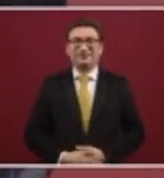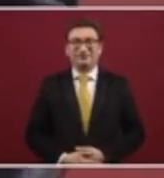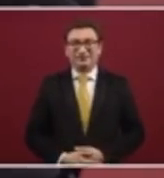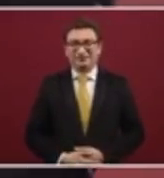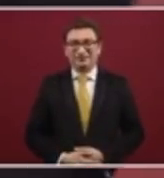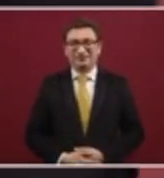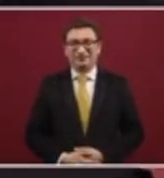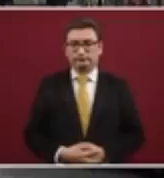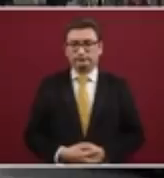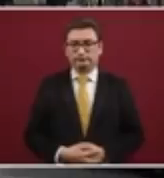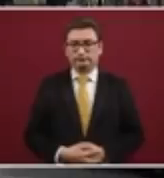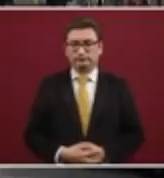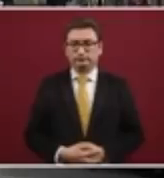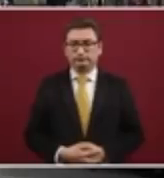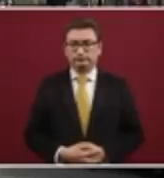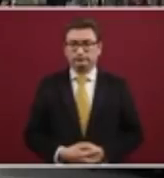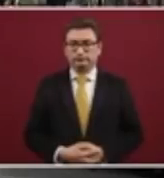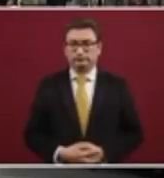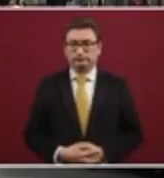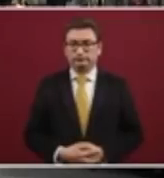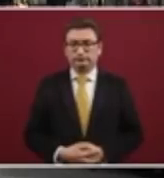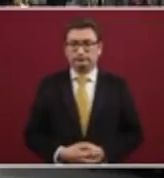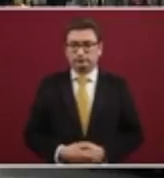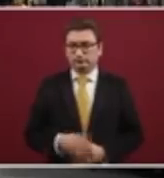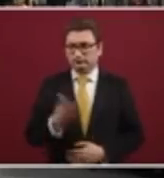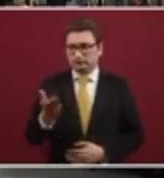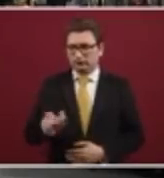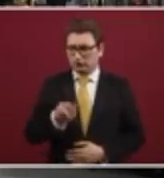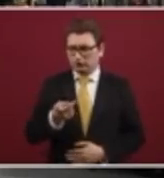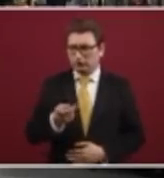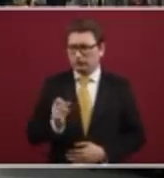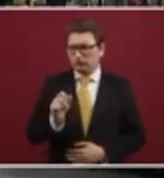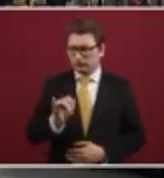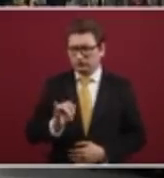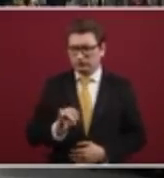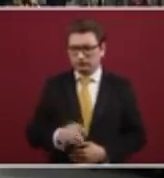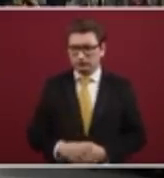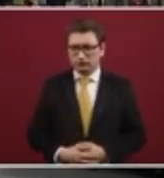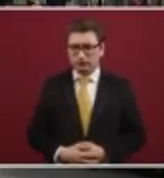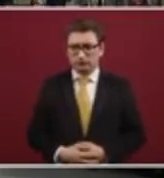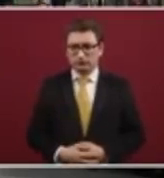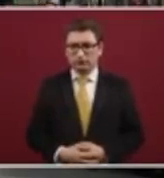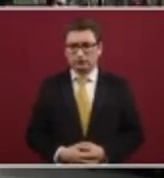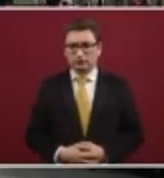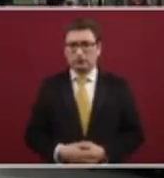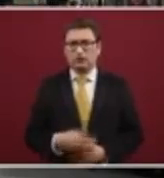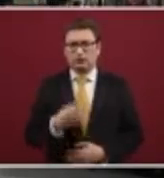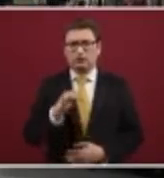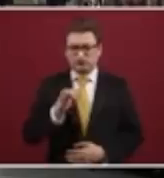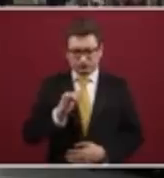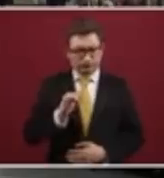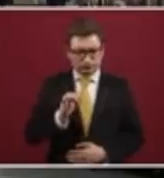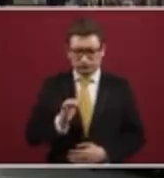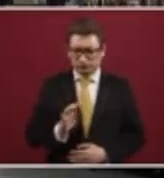Petróleos Mexicanos busque más inversionistas y reiteró que no ha habido resultados ante los contratos otorgados.